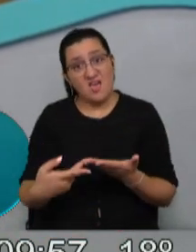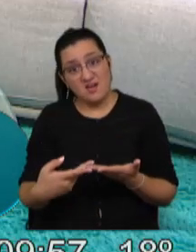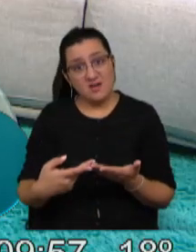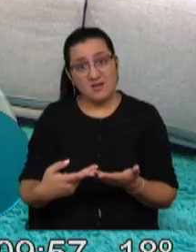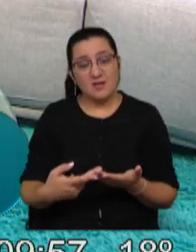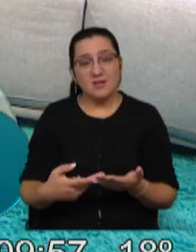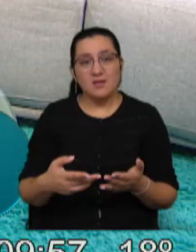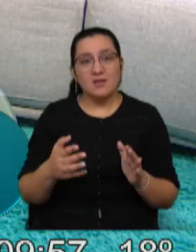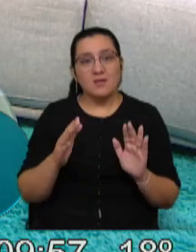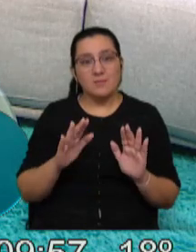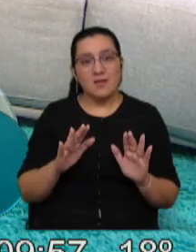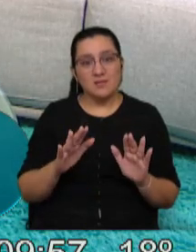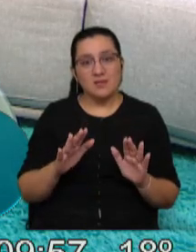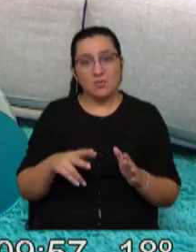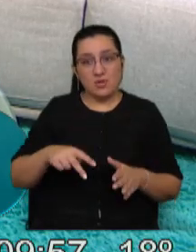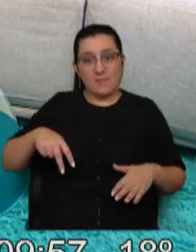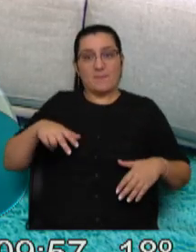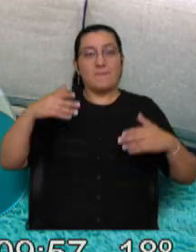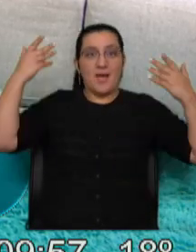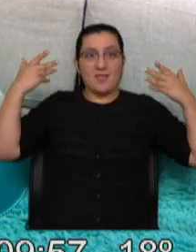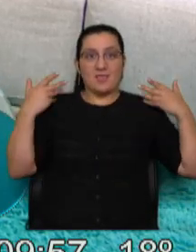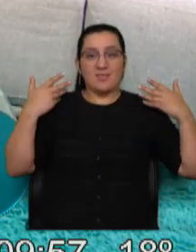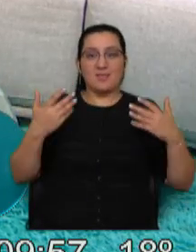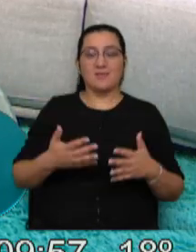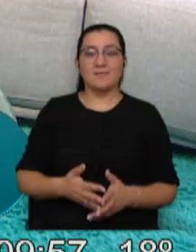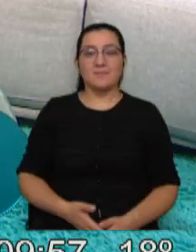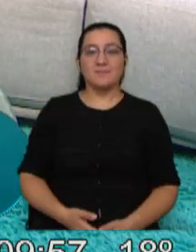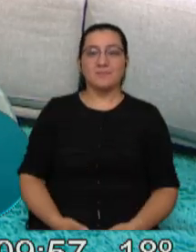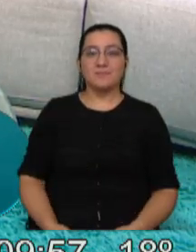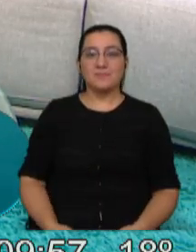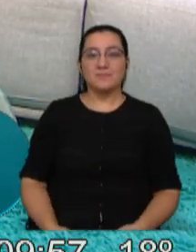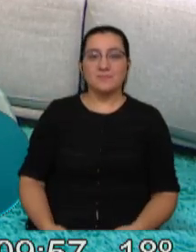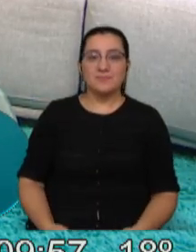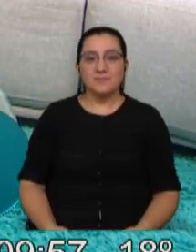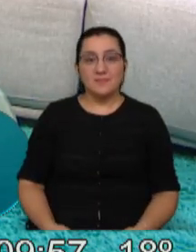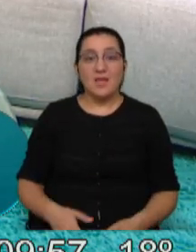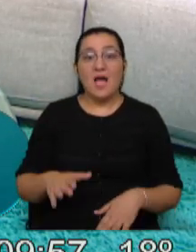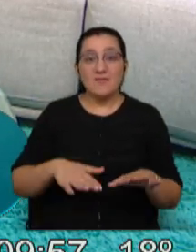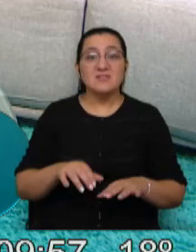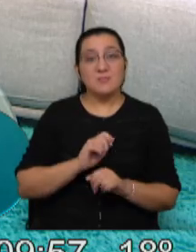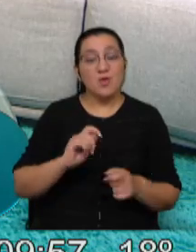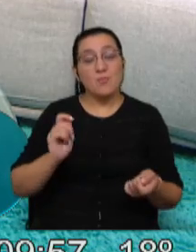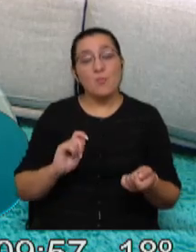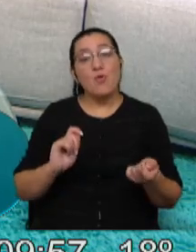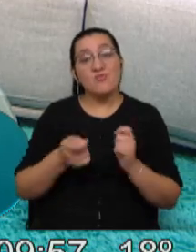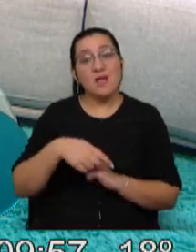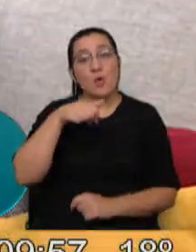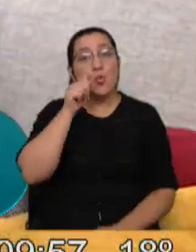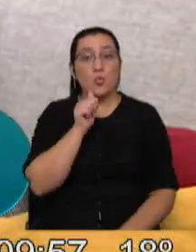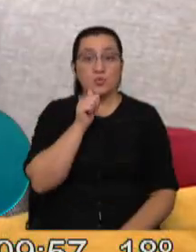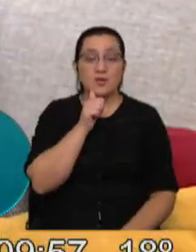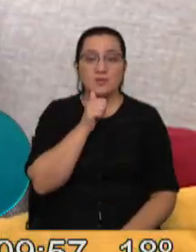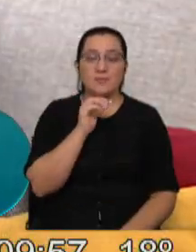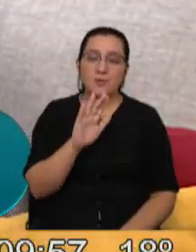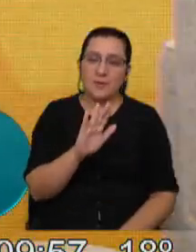hacías de chiquito. Parate contra la pared para que te salude. Está bien, pero en realidad hay veces que se puede modificar las conductas de los... Bueno, en realidad esto...